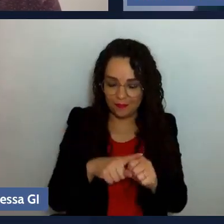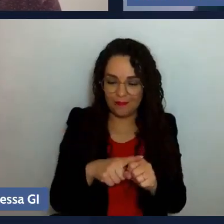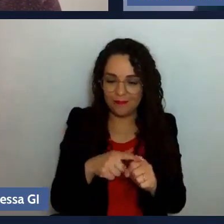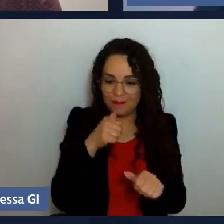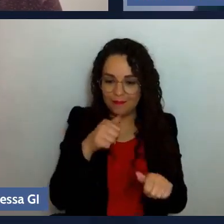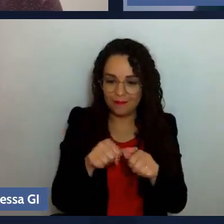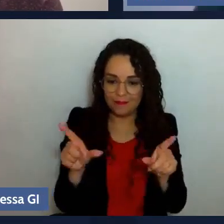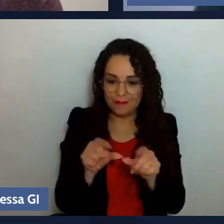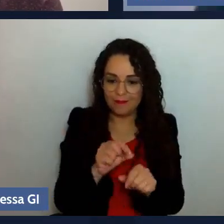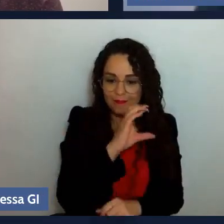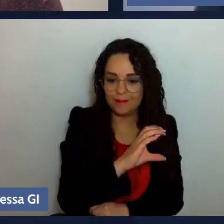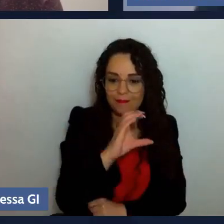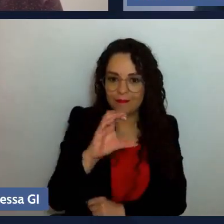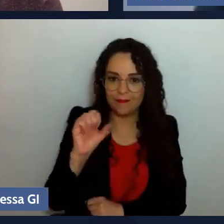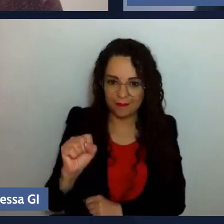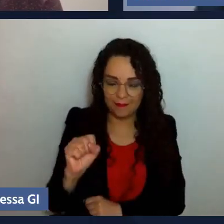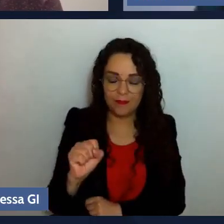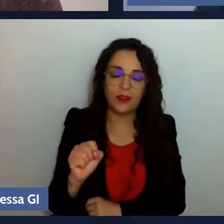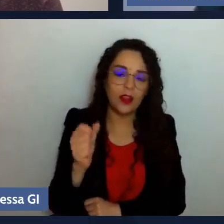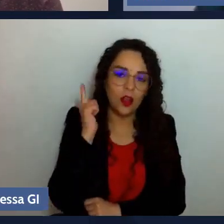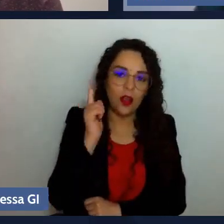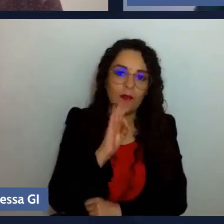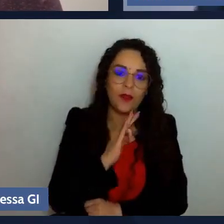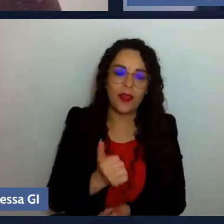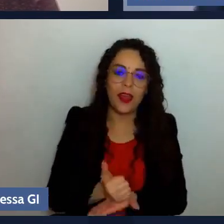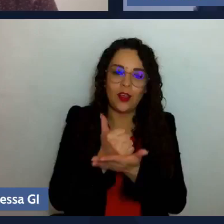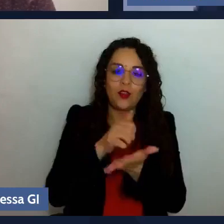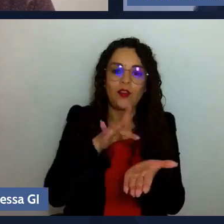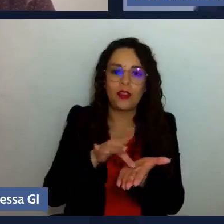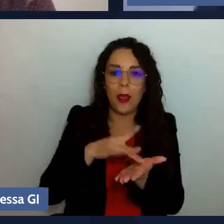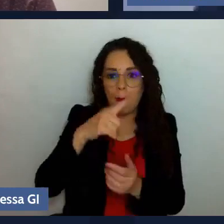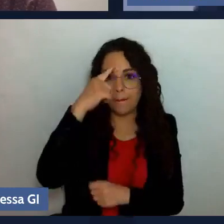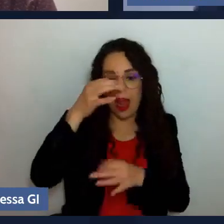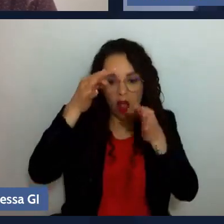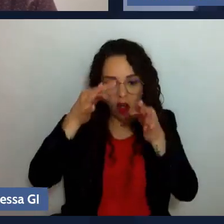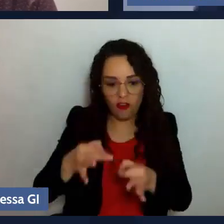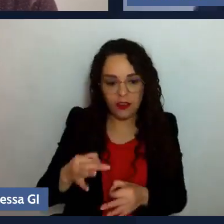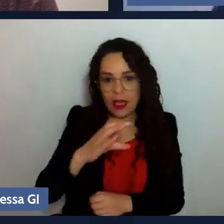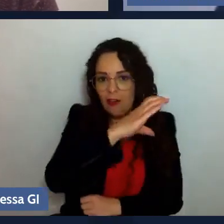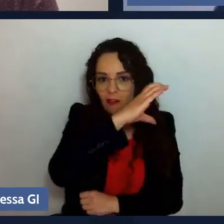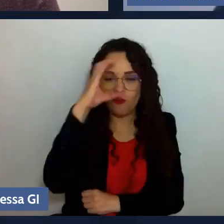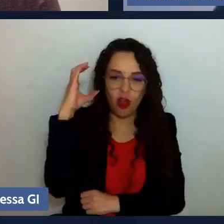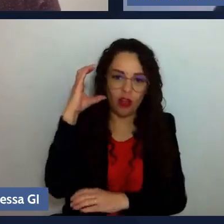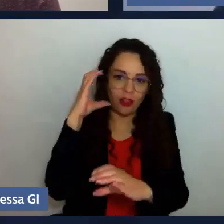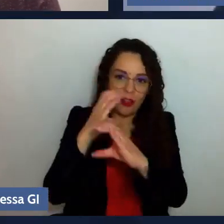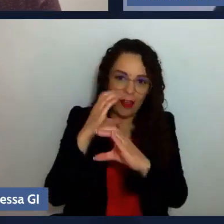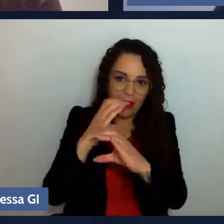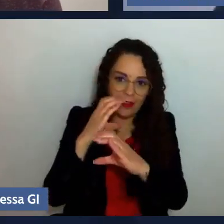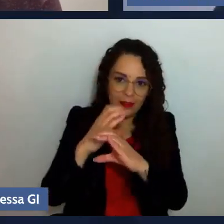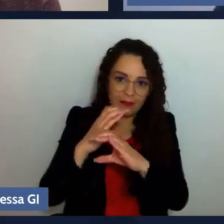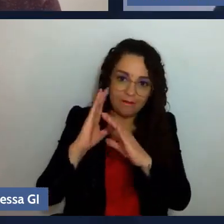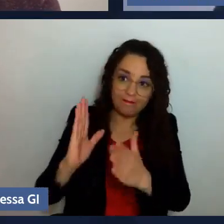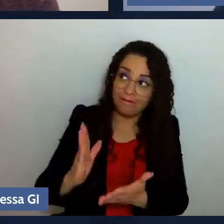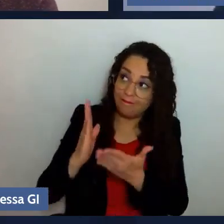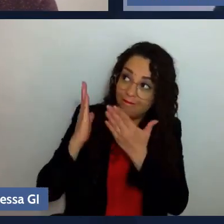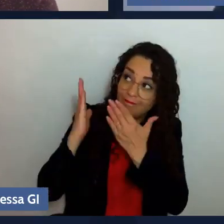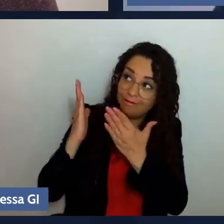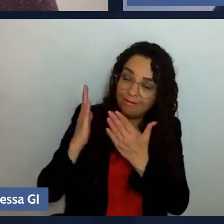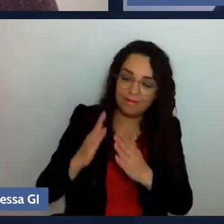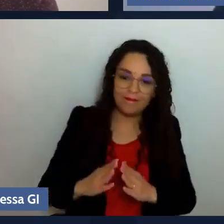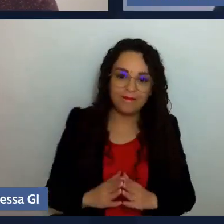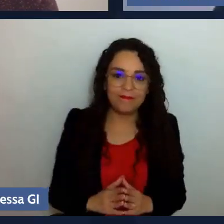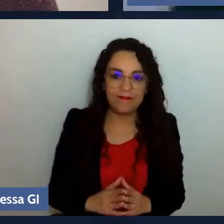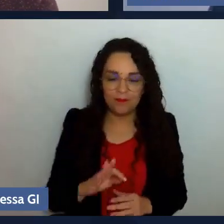favor, para la fotografía oficial. Uh-huh. Adelante, mi estimado.